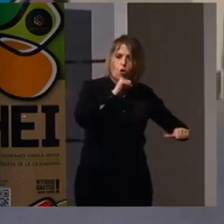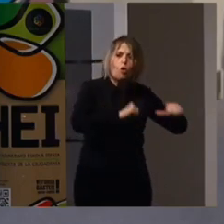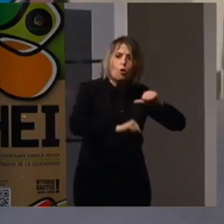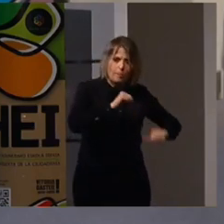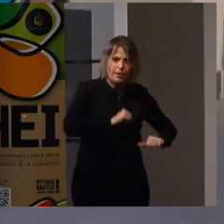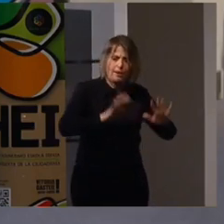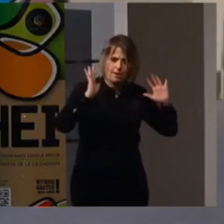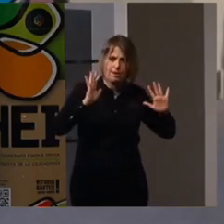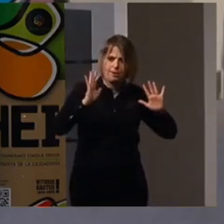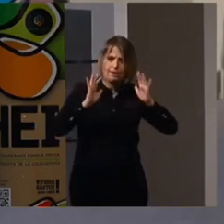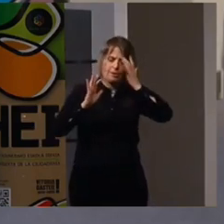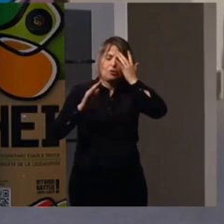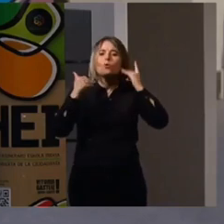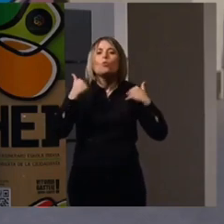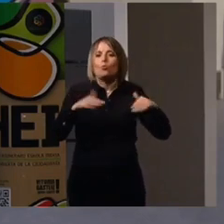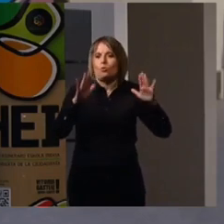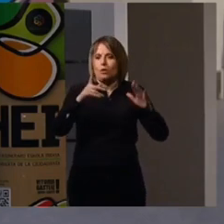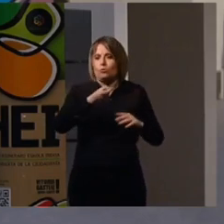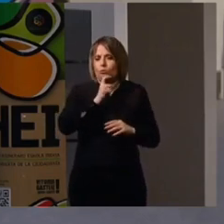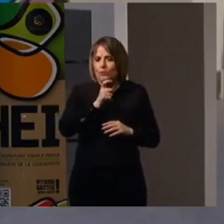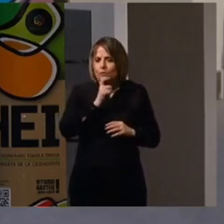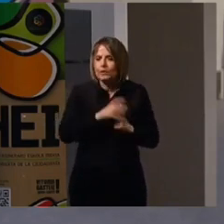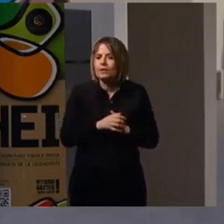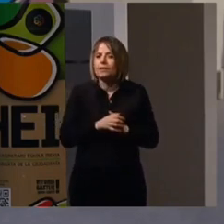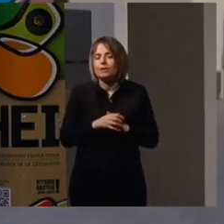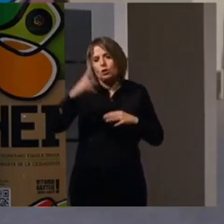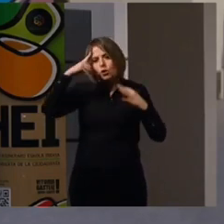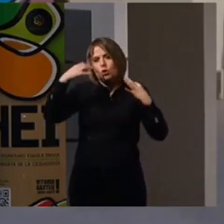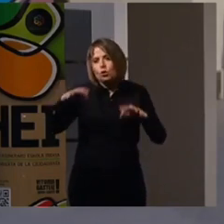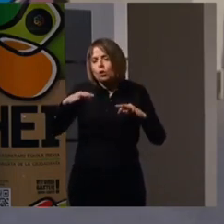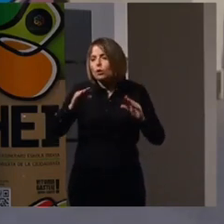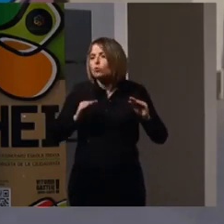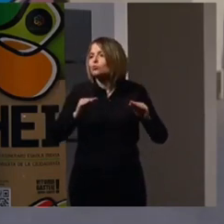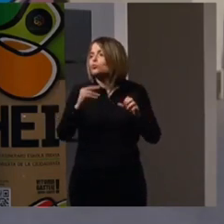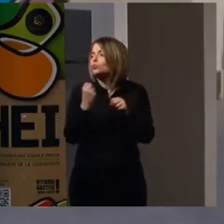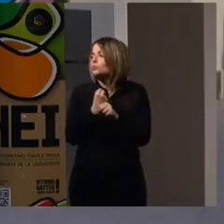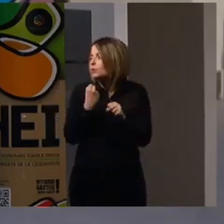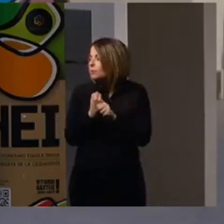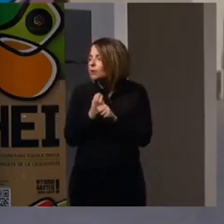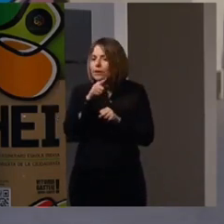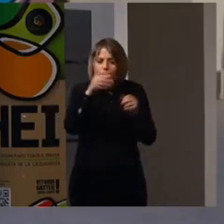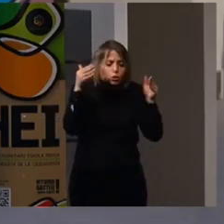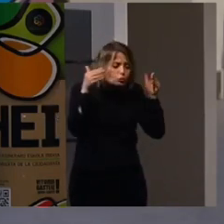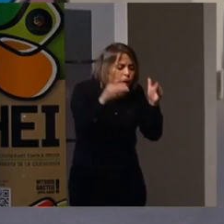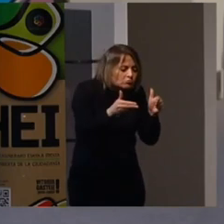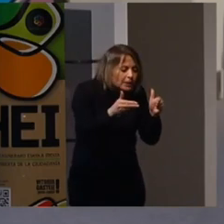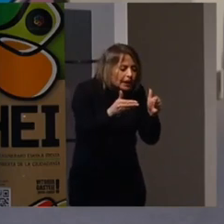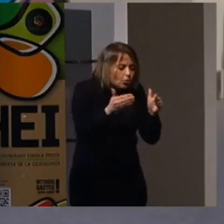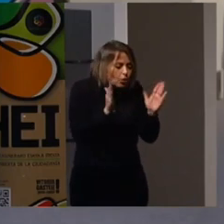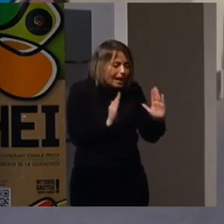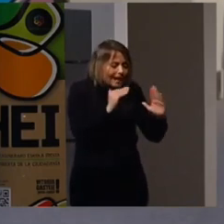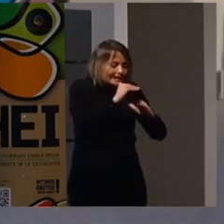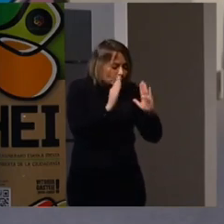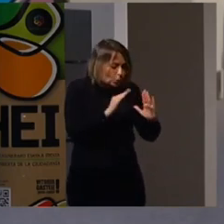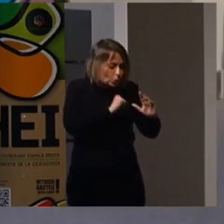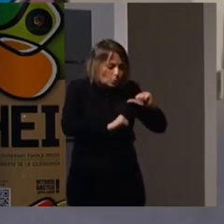de los rotadores, pues es que tiene su dificultad. Entonces, es lógico que por la tarea que hacen, pues ellos se centren en un cachito.